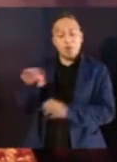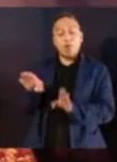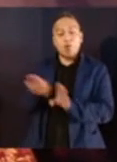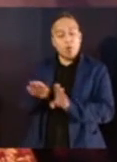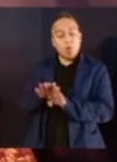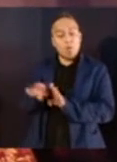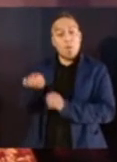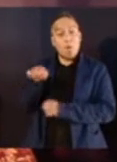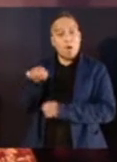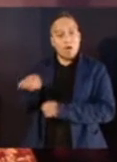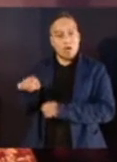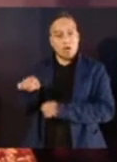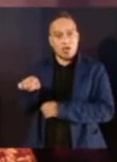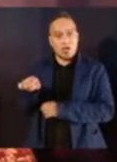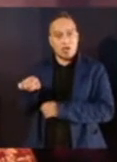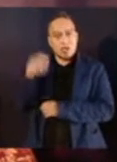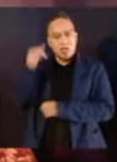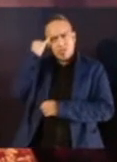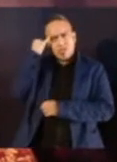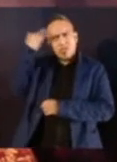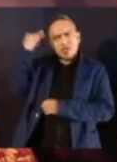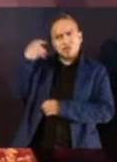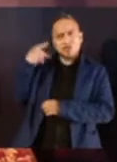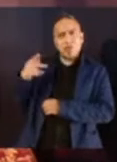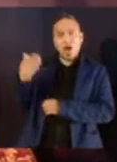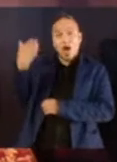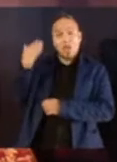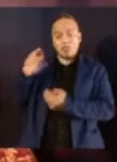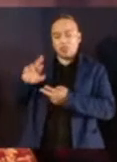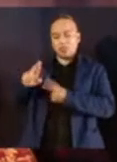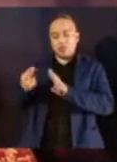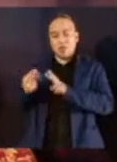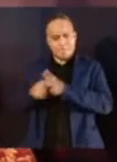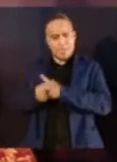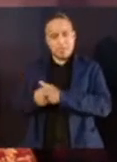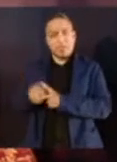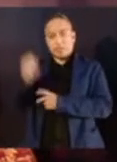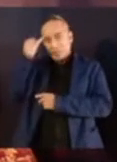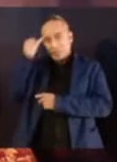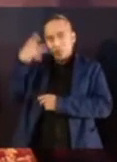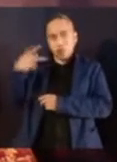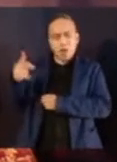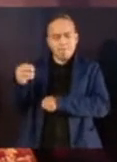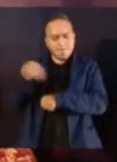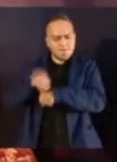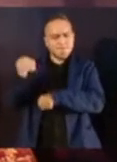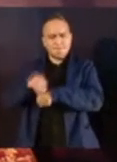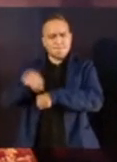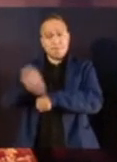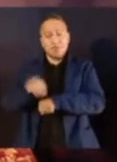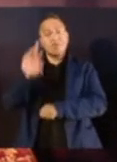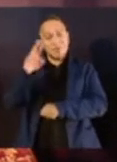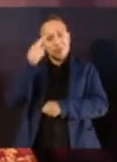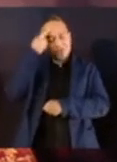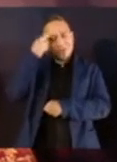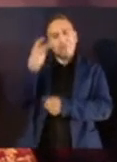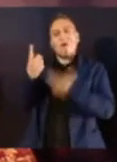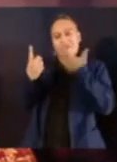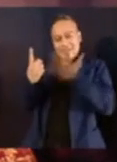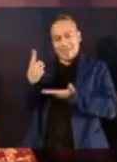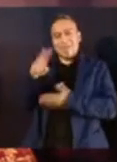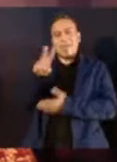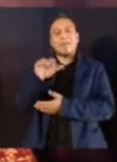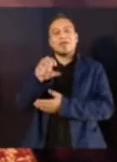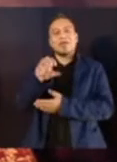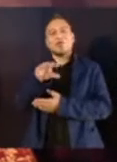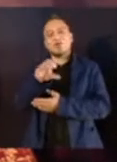cuando surge la Revolución Mexicana. Recordemos que José Vasconcelos se une al movimiento maderista, de hecho,